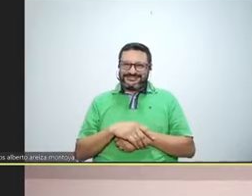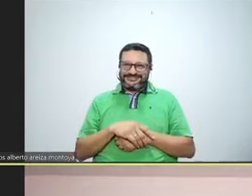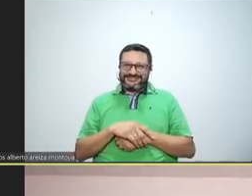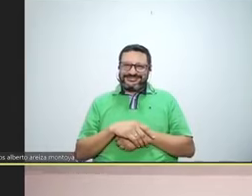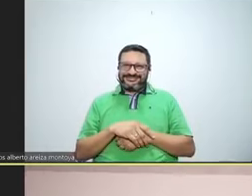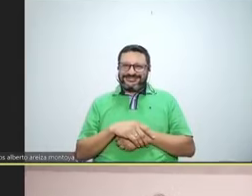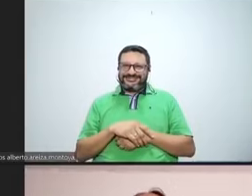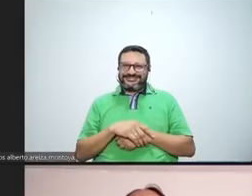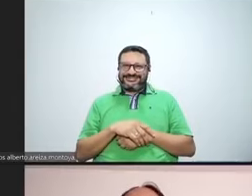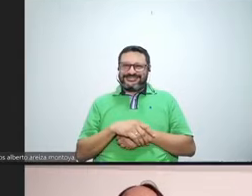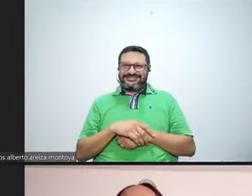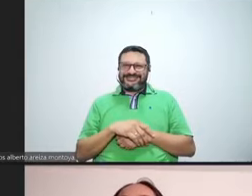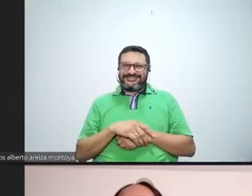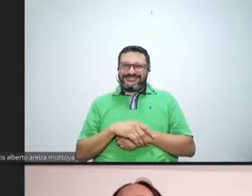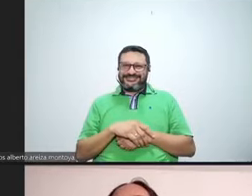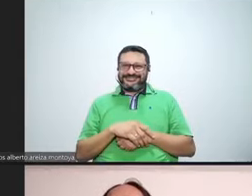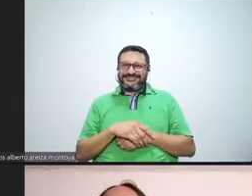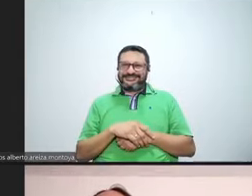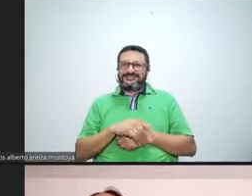Por acá,